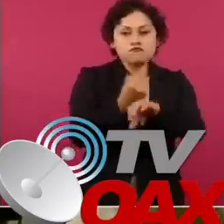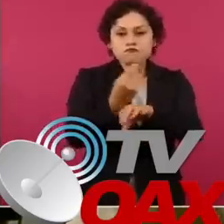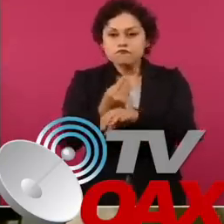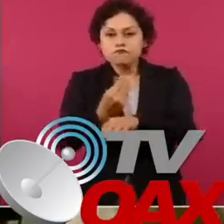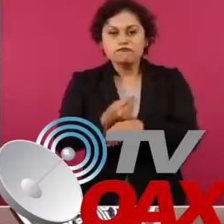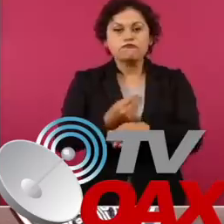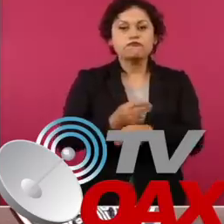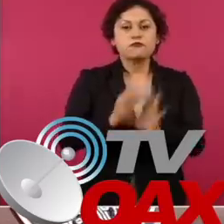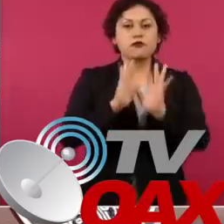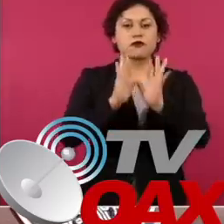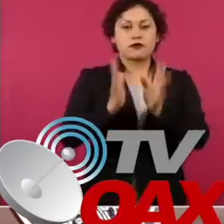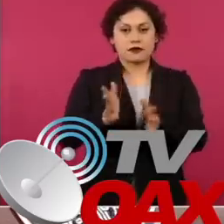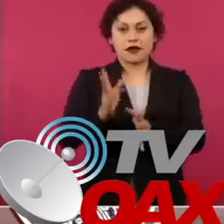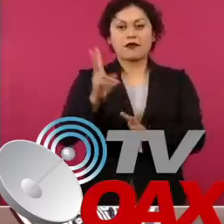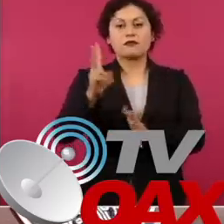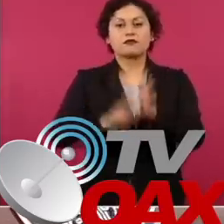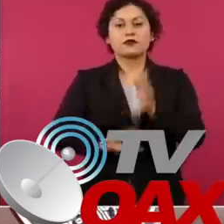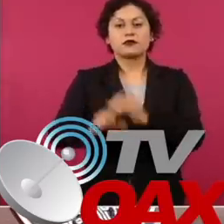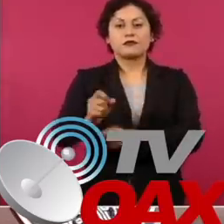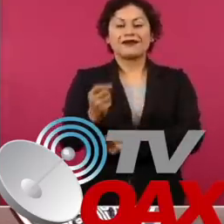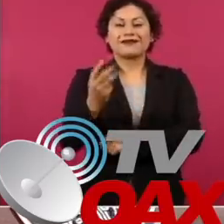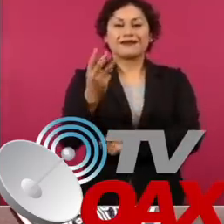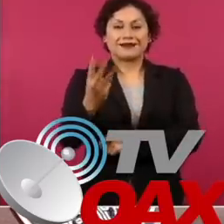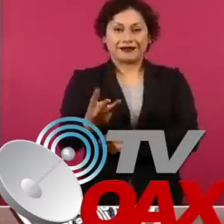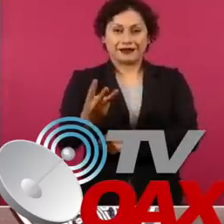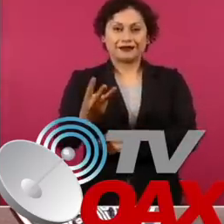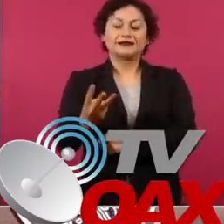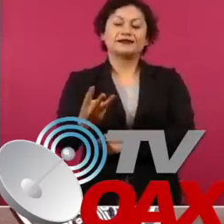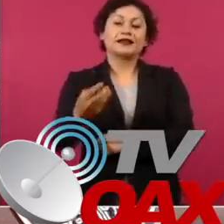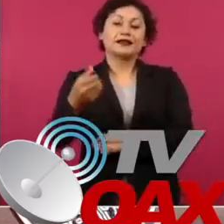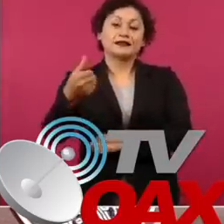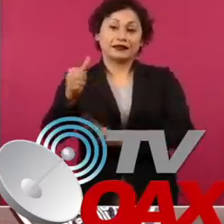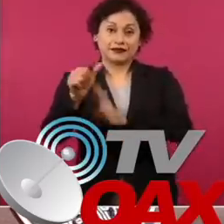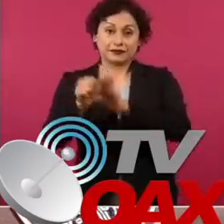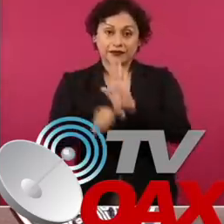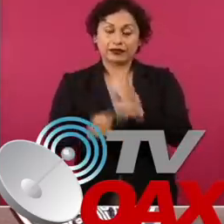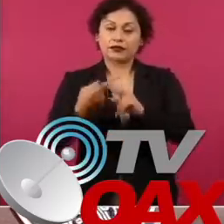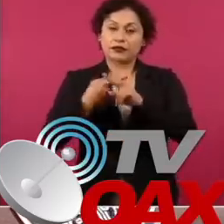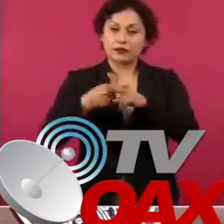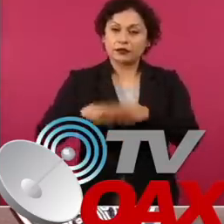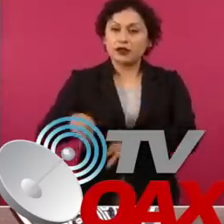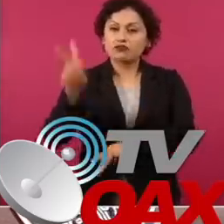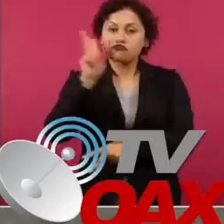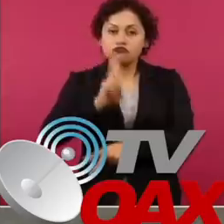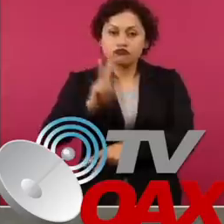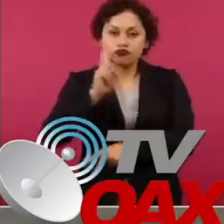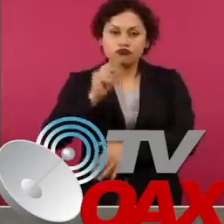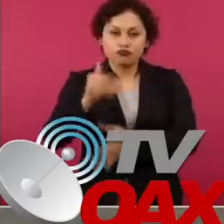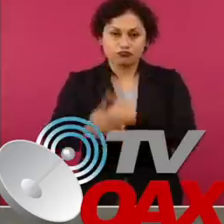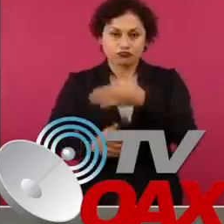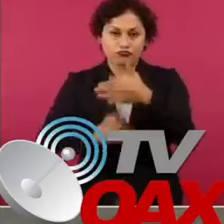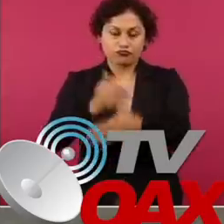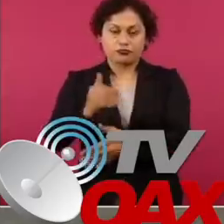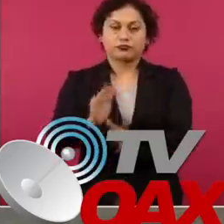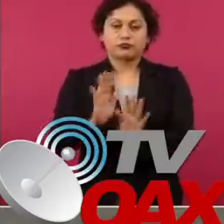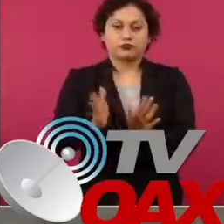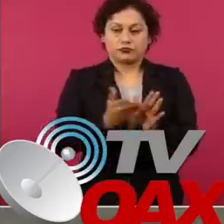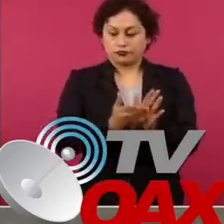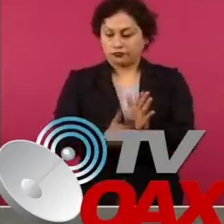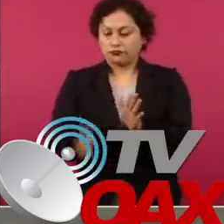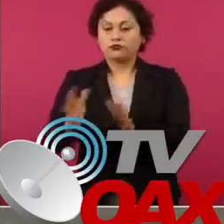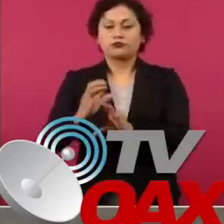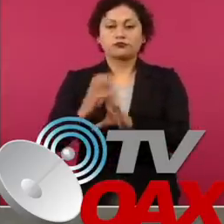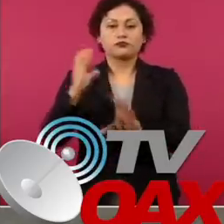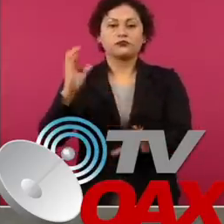segundo trimestre del 2023. El centro de control, que es el corazón del proyecto, también está terminado y equipado y listo para entrar en